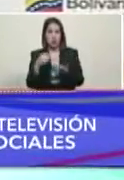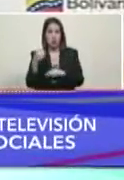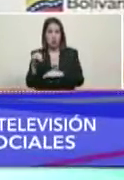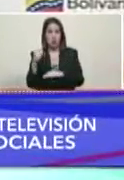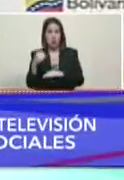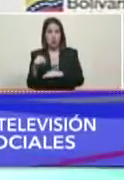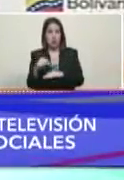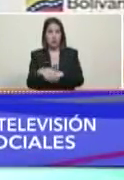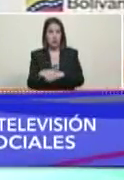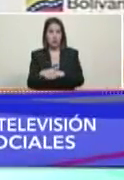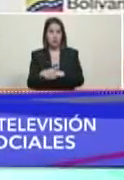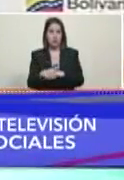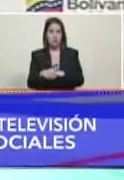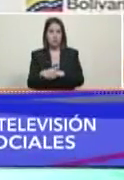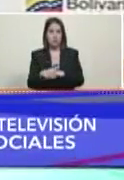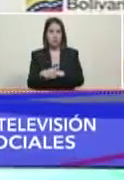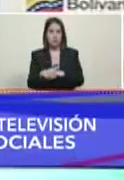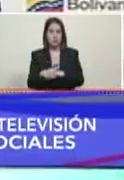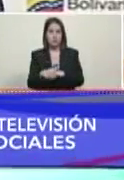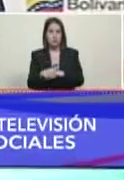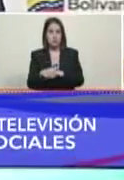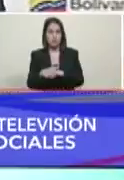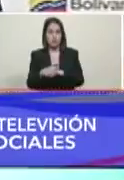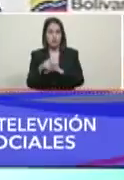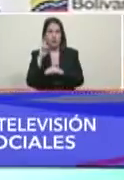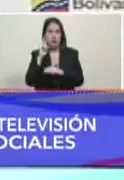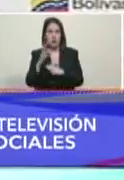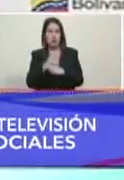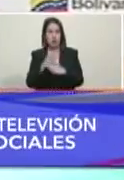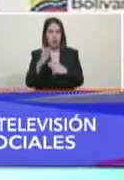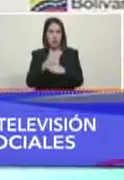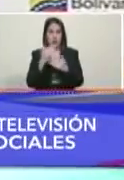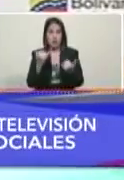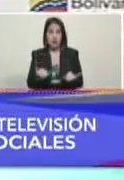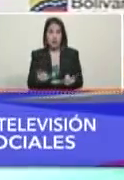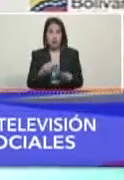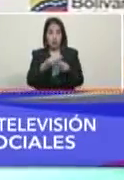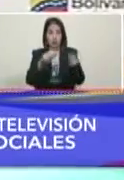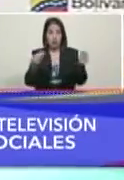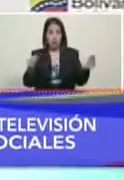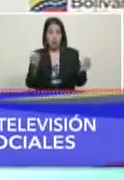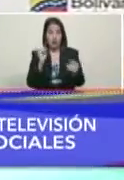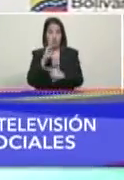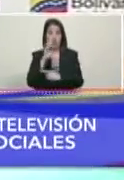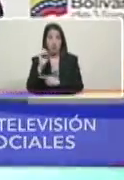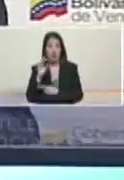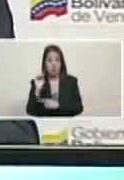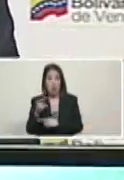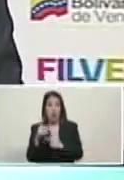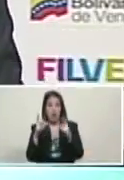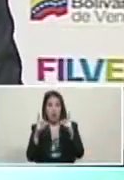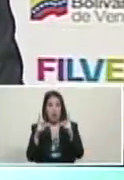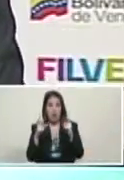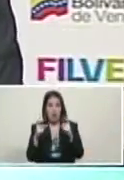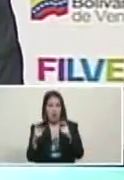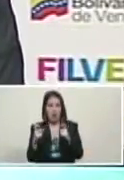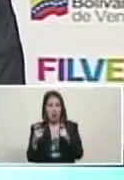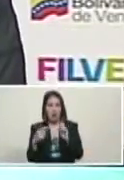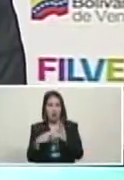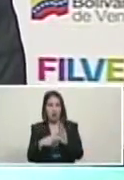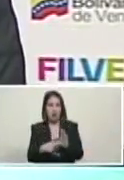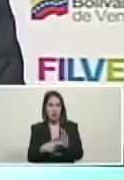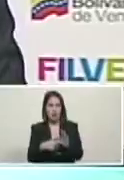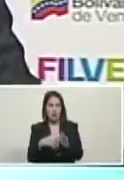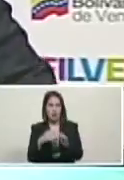Aquí tienen la programación que vamos a compartir de manera inmediata a través de las redes sociales. Quiero aprovechar la